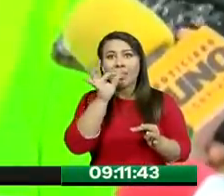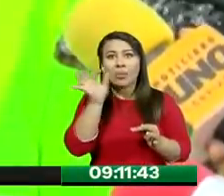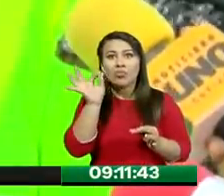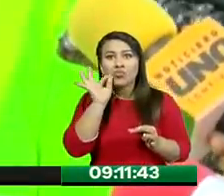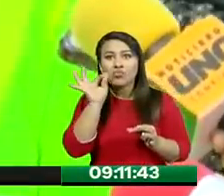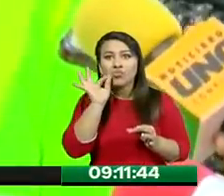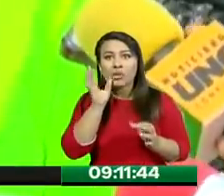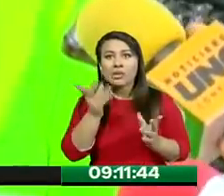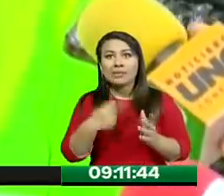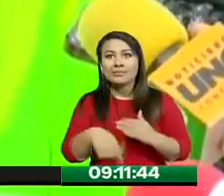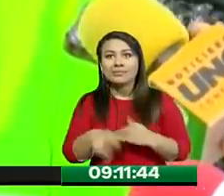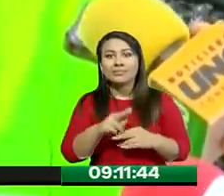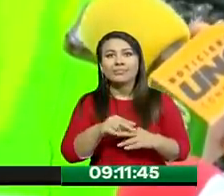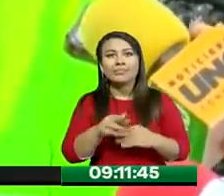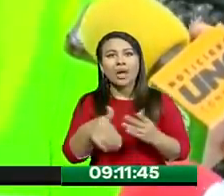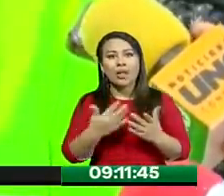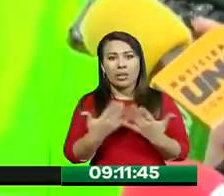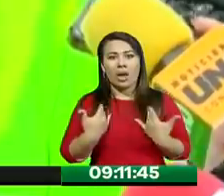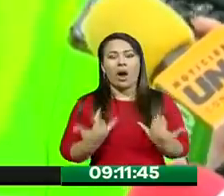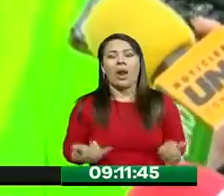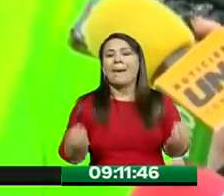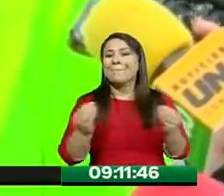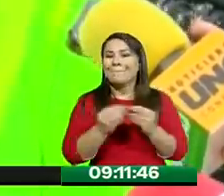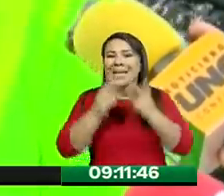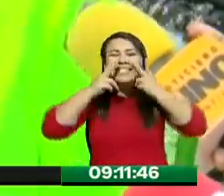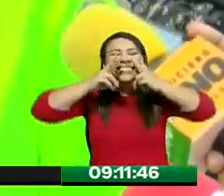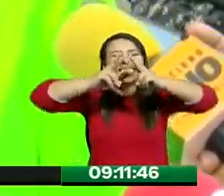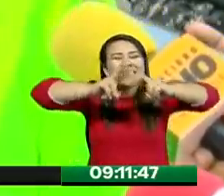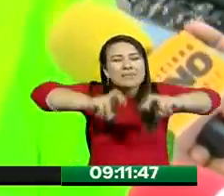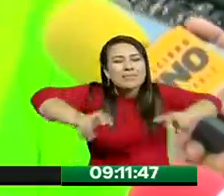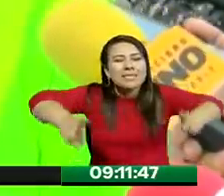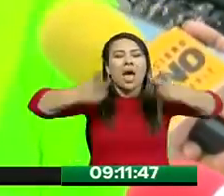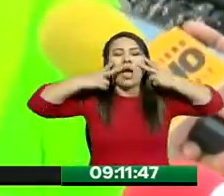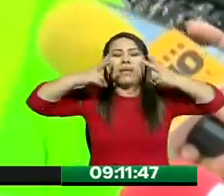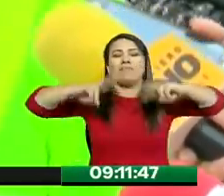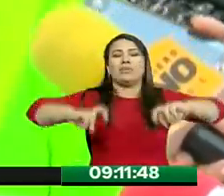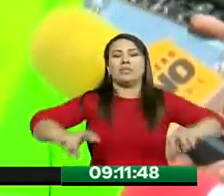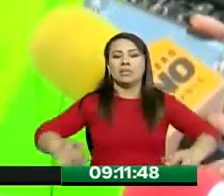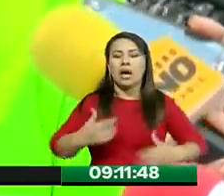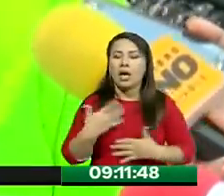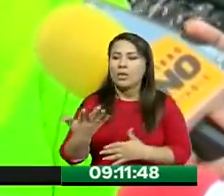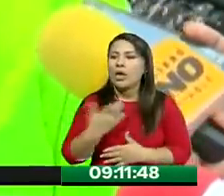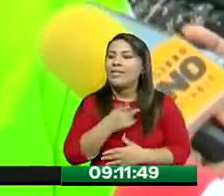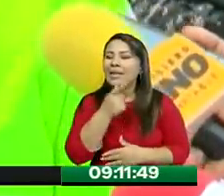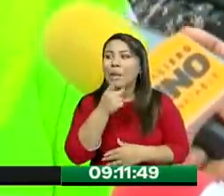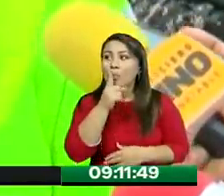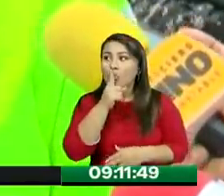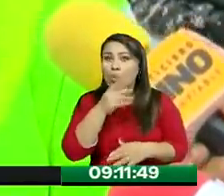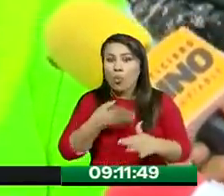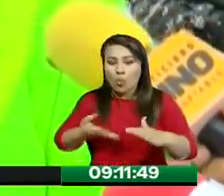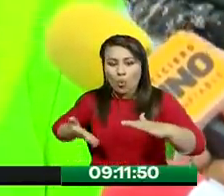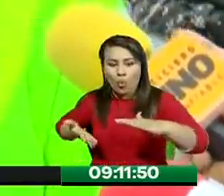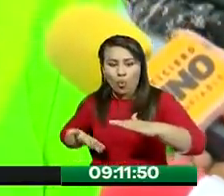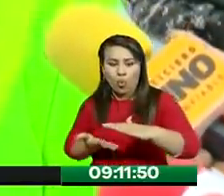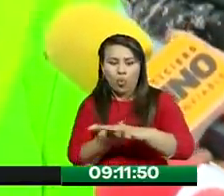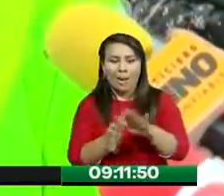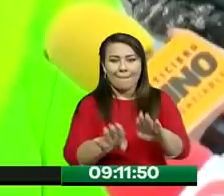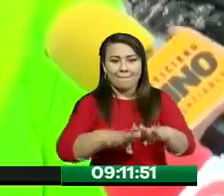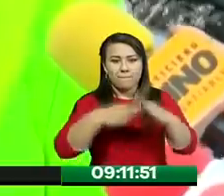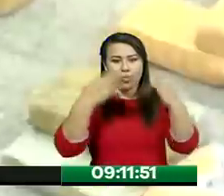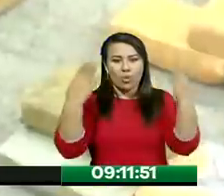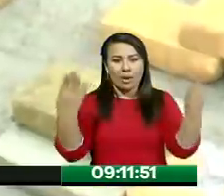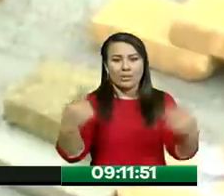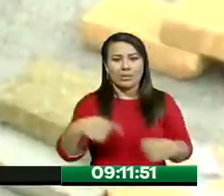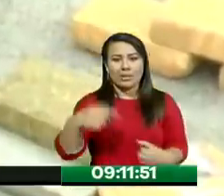espacio que durante mucho tiempo permitió a los jóvenes, a los chicos de este sector, incluso lanzarse al agua y aprender a nadar en